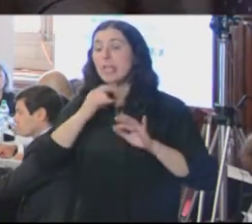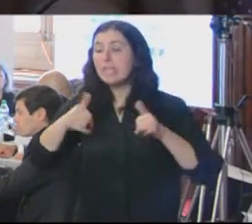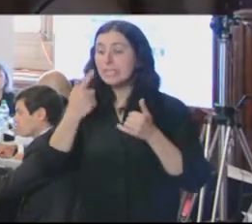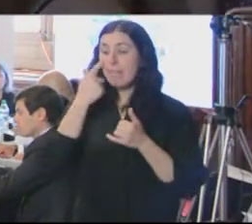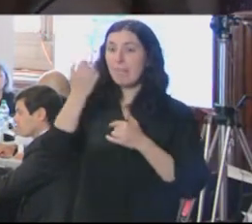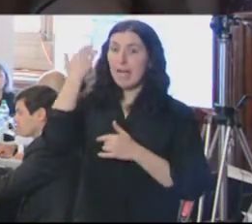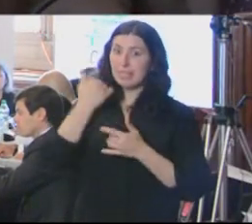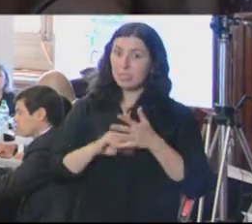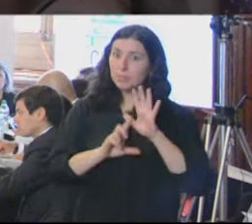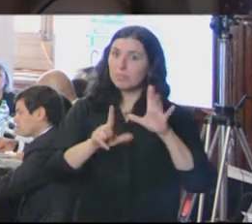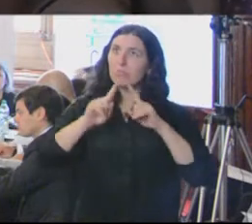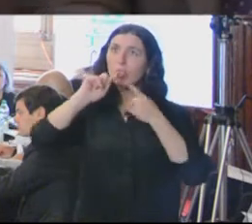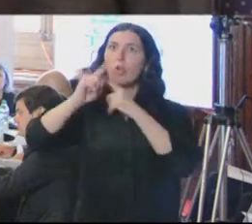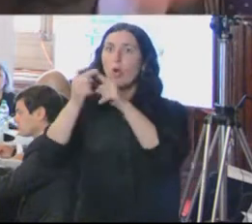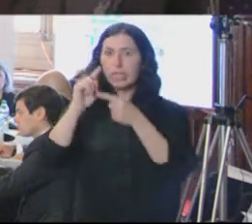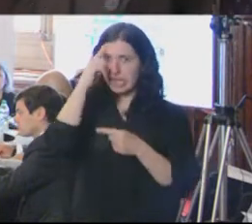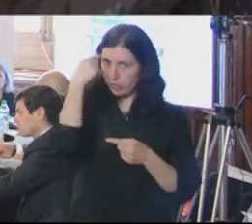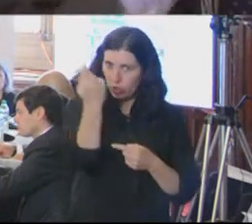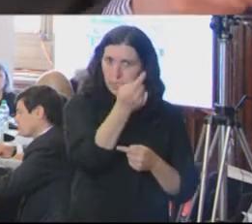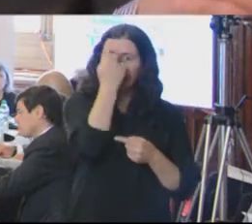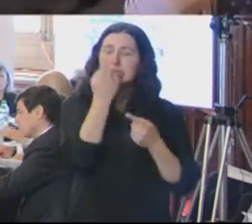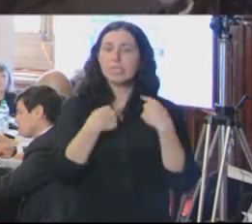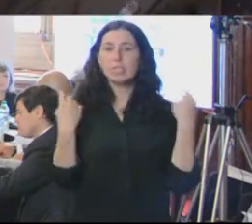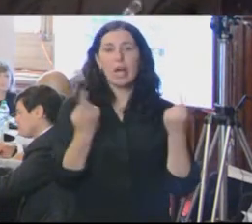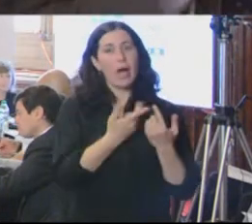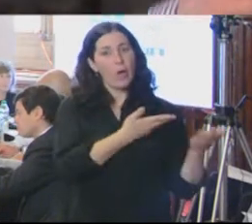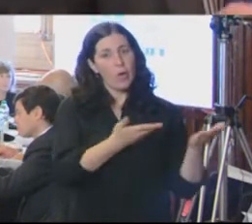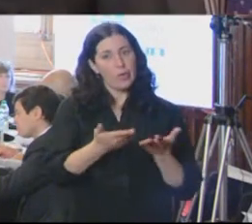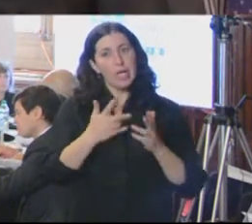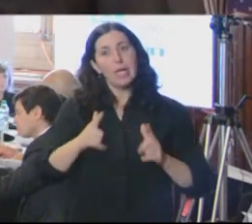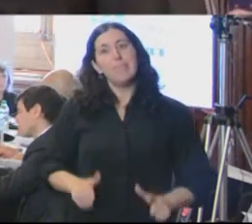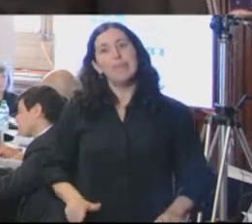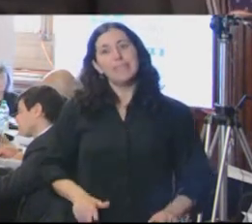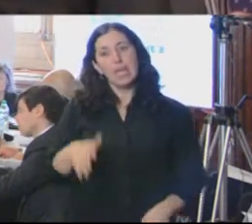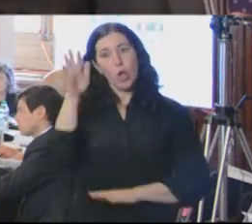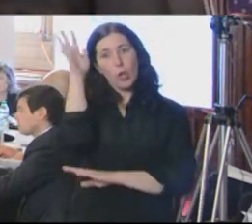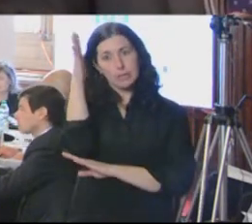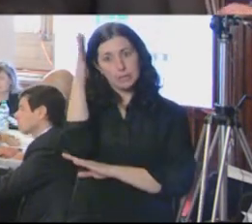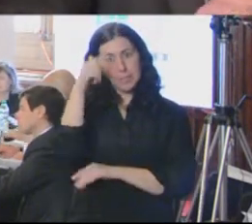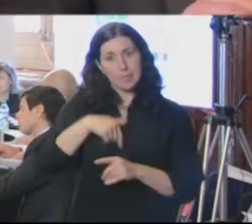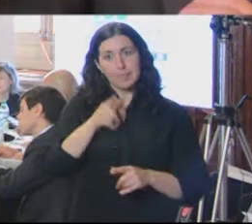coordinación internacional. Señor presidente, sigue en la palabra el Ministerio del Interior.